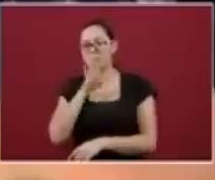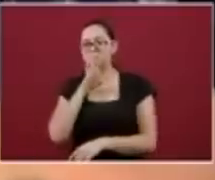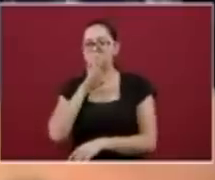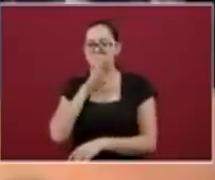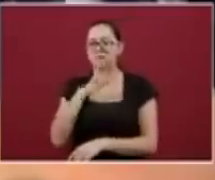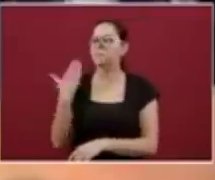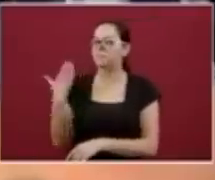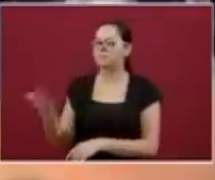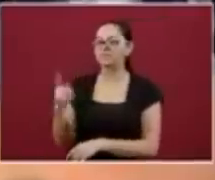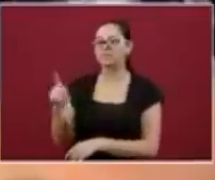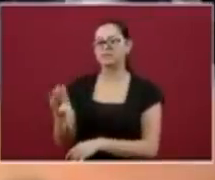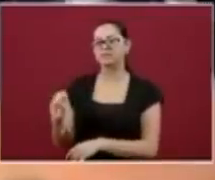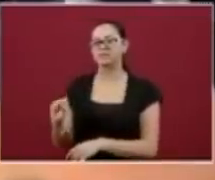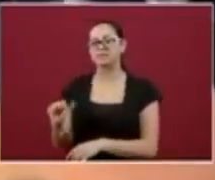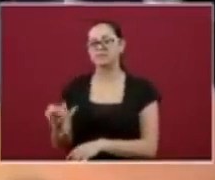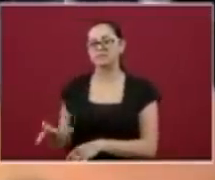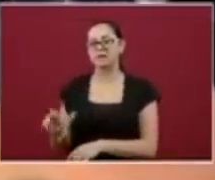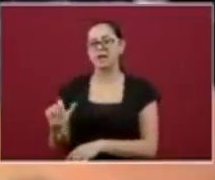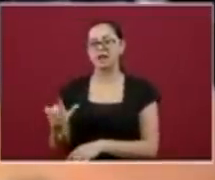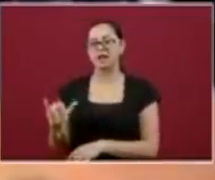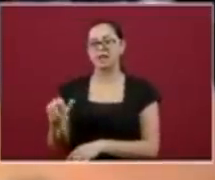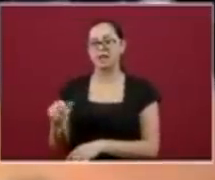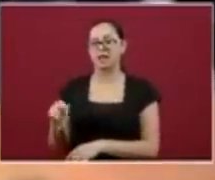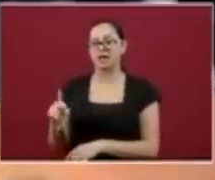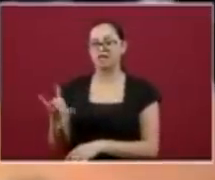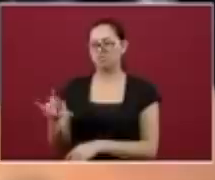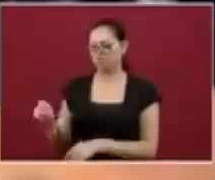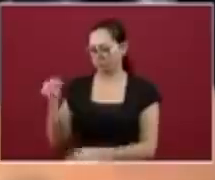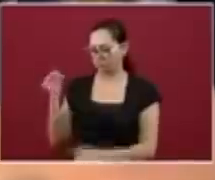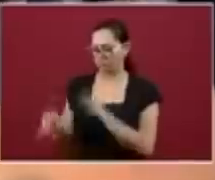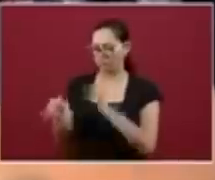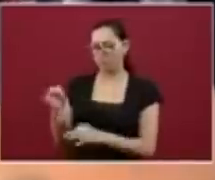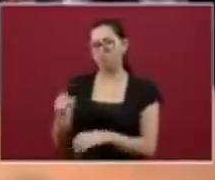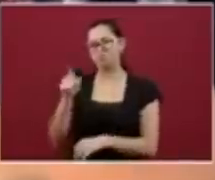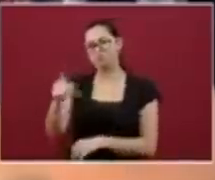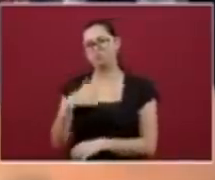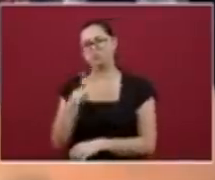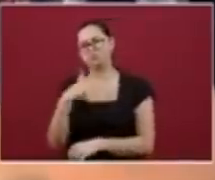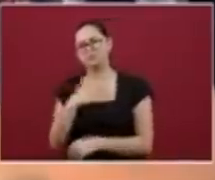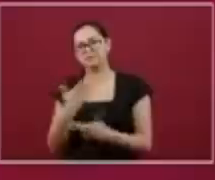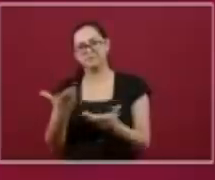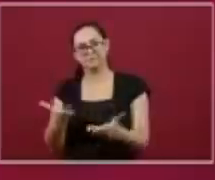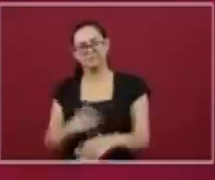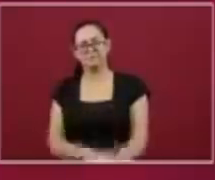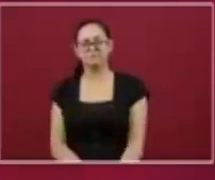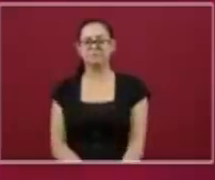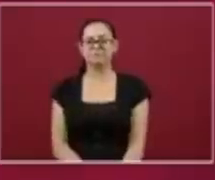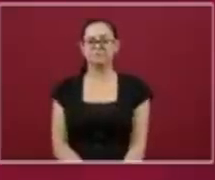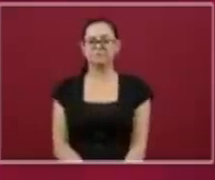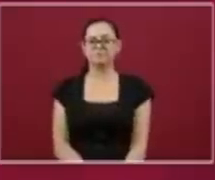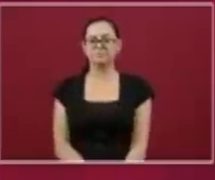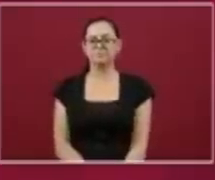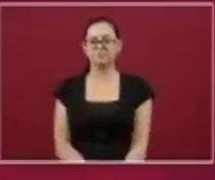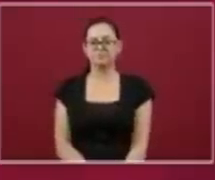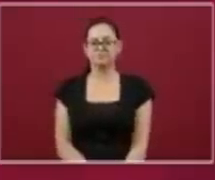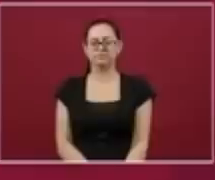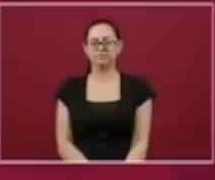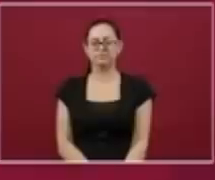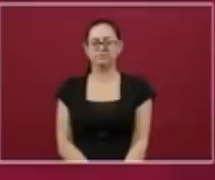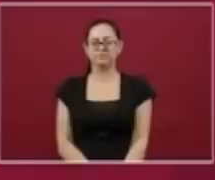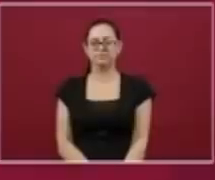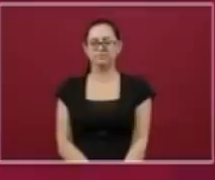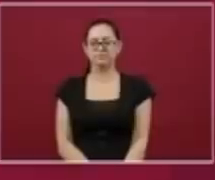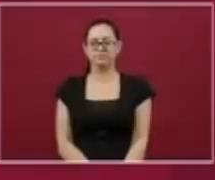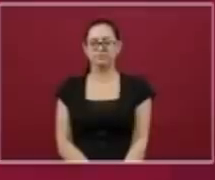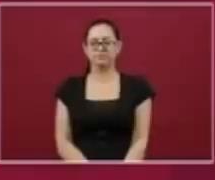piden que César Alejandro sea el fiscal. Saber qué opina al respecto. Serían las tres preguntas. Gracias. Bueno, yo